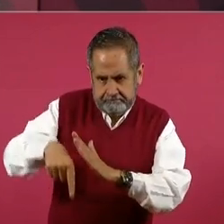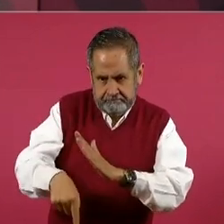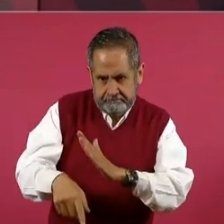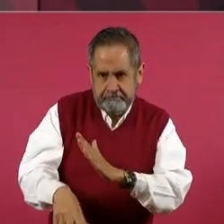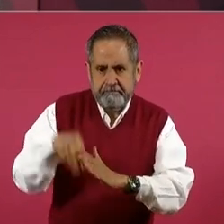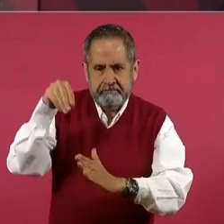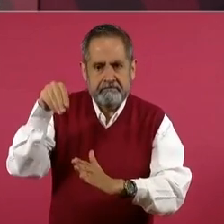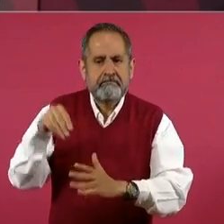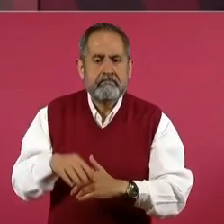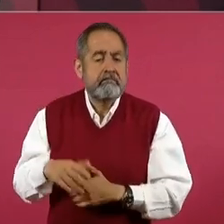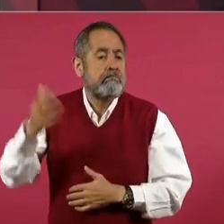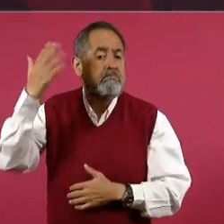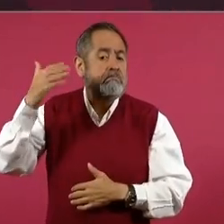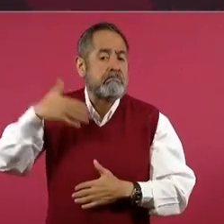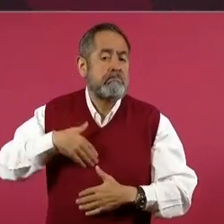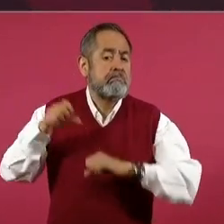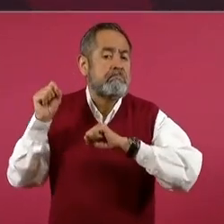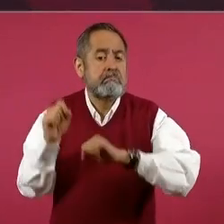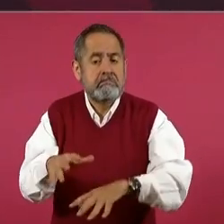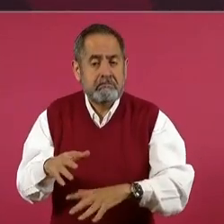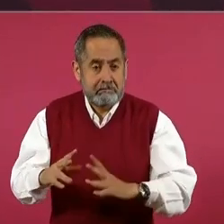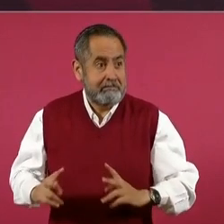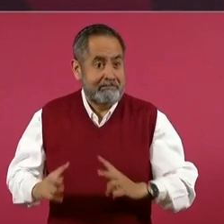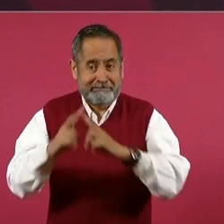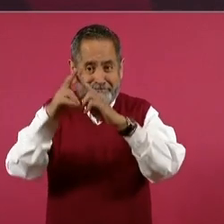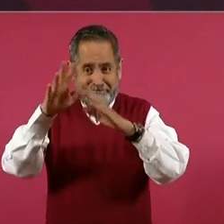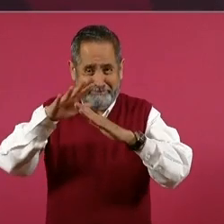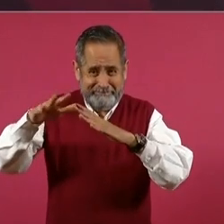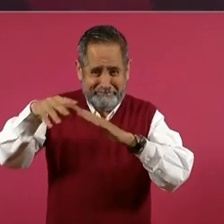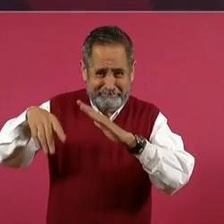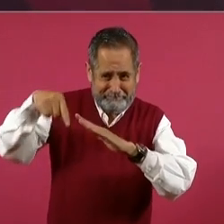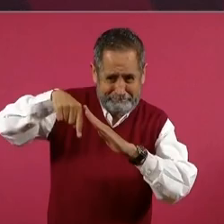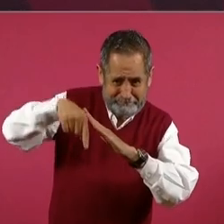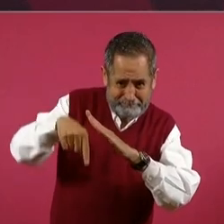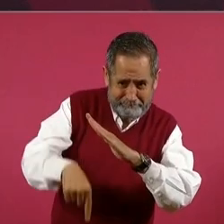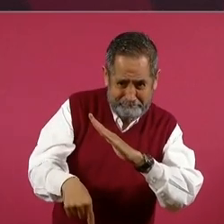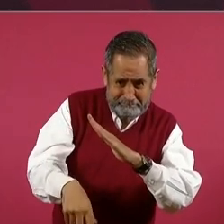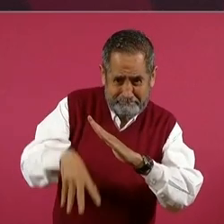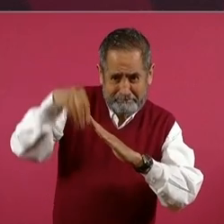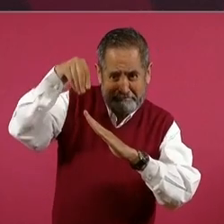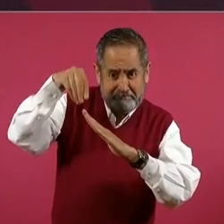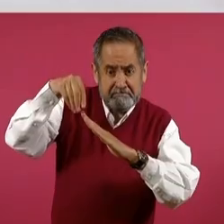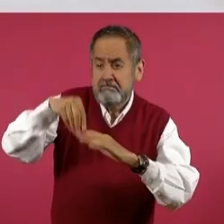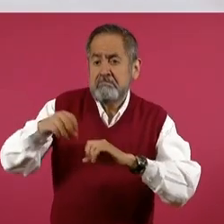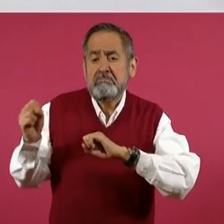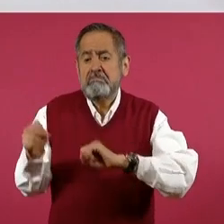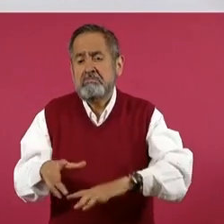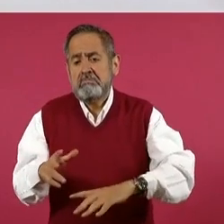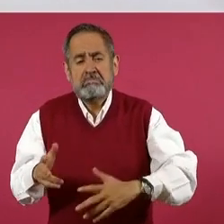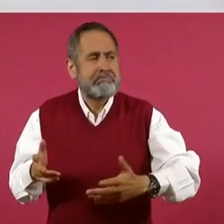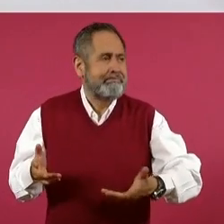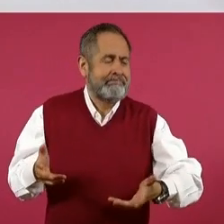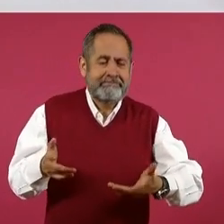Dejaron tiradas unas plataformas de producción de gas, dejaron